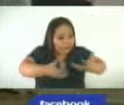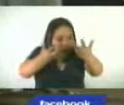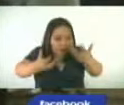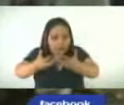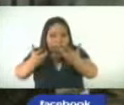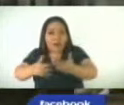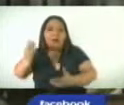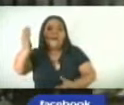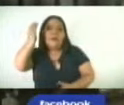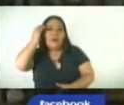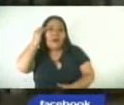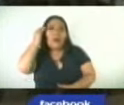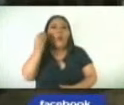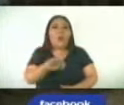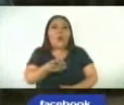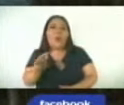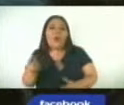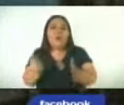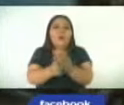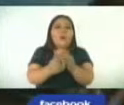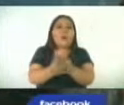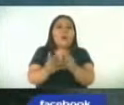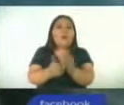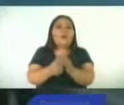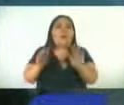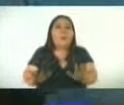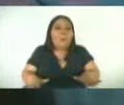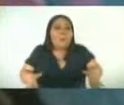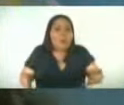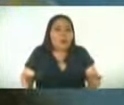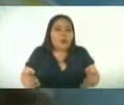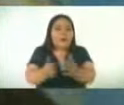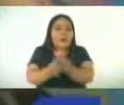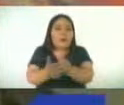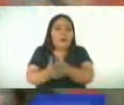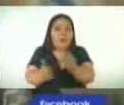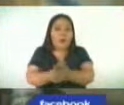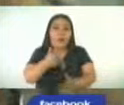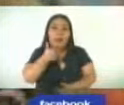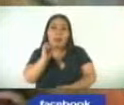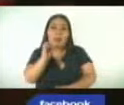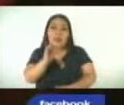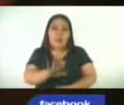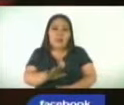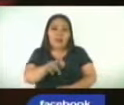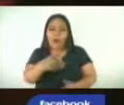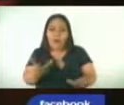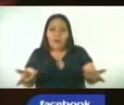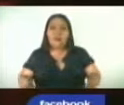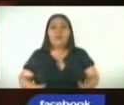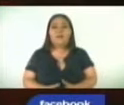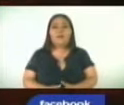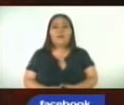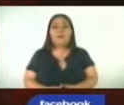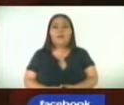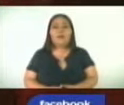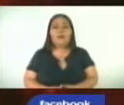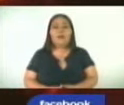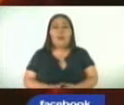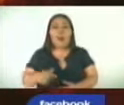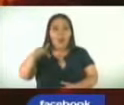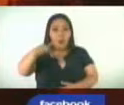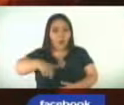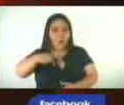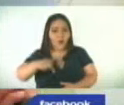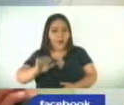para cuantificar los daños y determinar la causa del incidente. Por ahora solo tienen indicios del hecho. Pero nos hacen falta